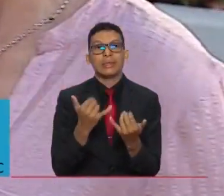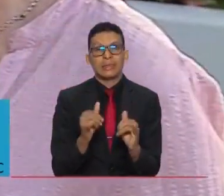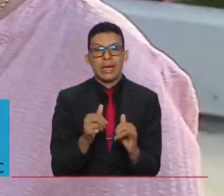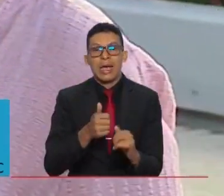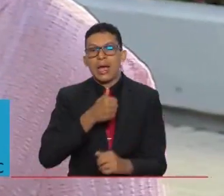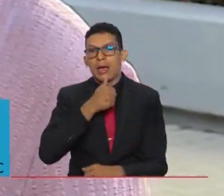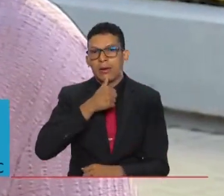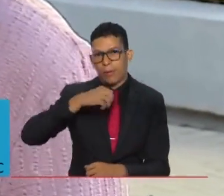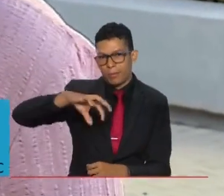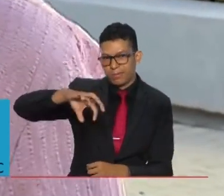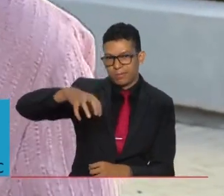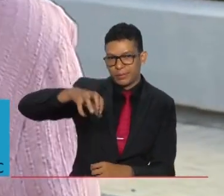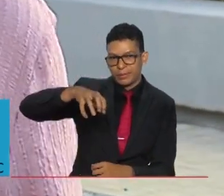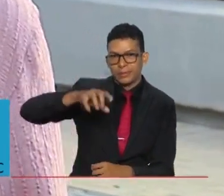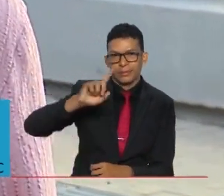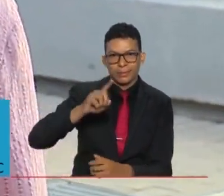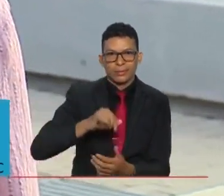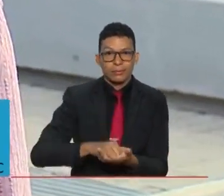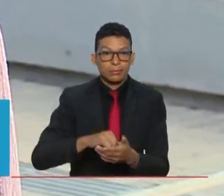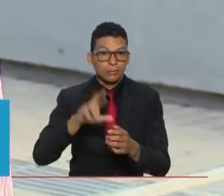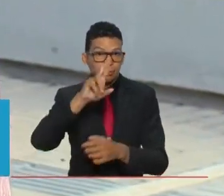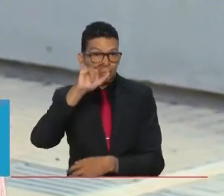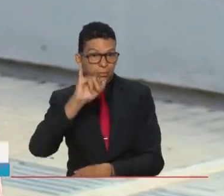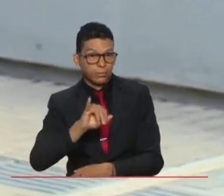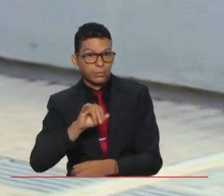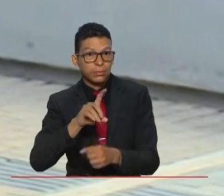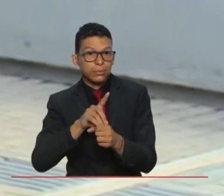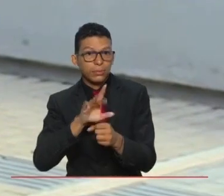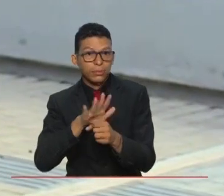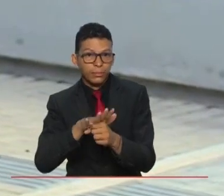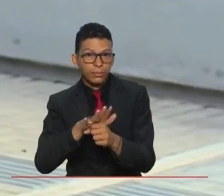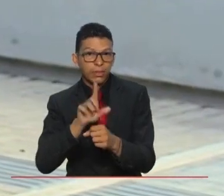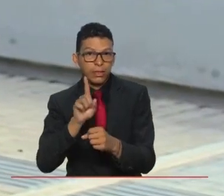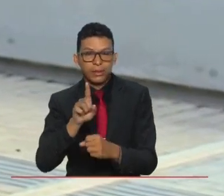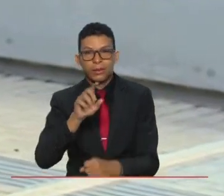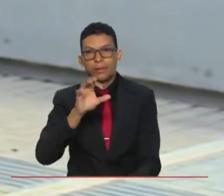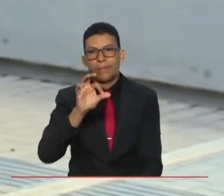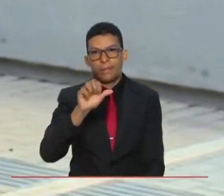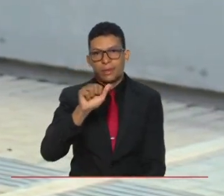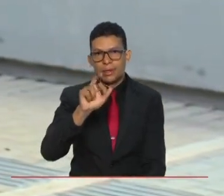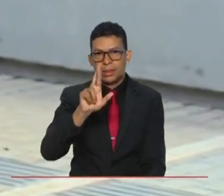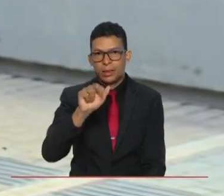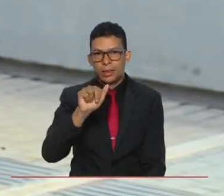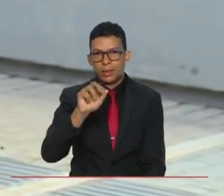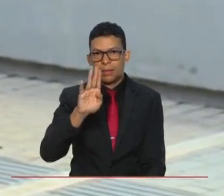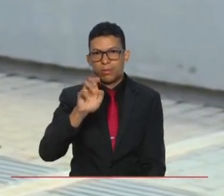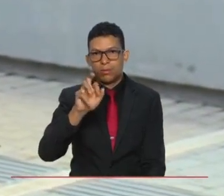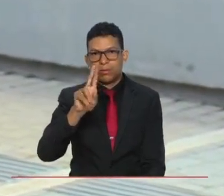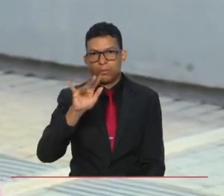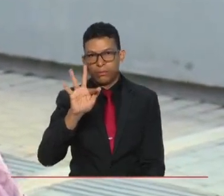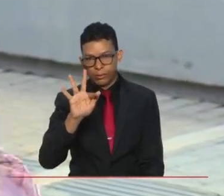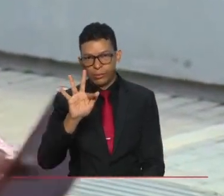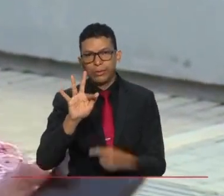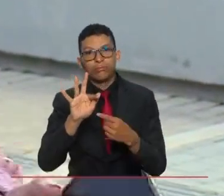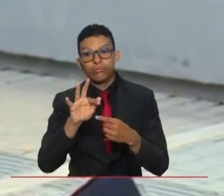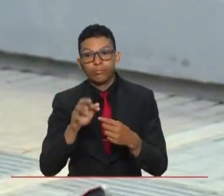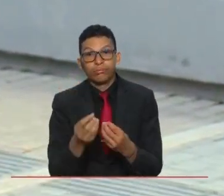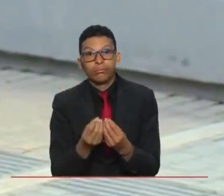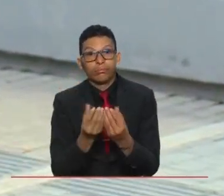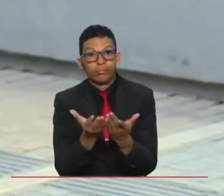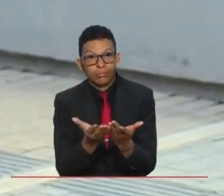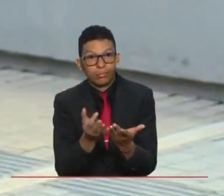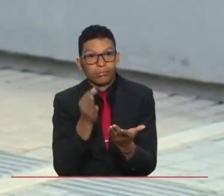agua potable. Usted, el Roldanillo, hace parte del distrito Sahara Brut y desde allá hay muy buenas noticias. Nos están garantizando para